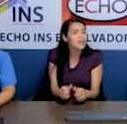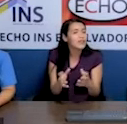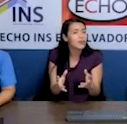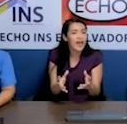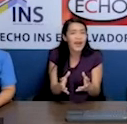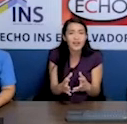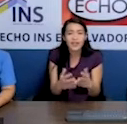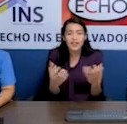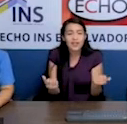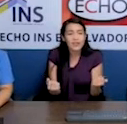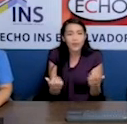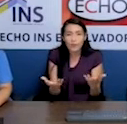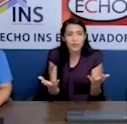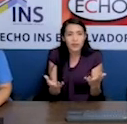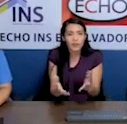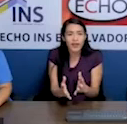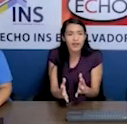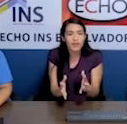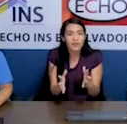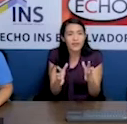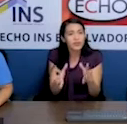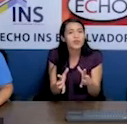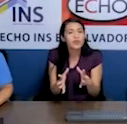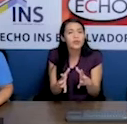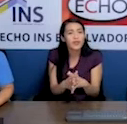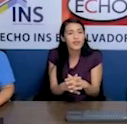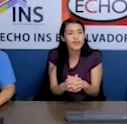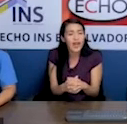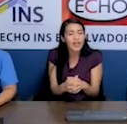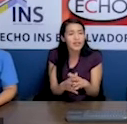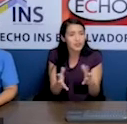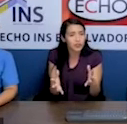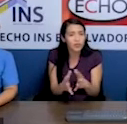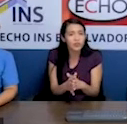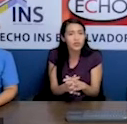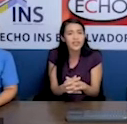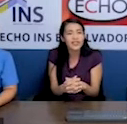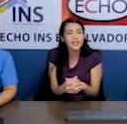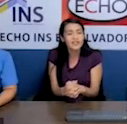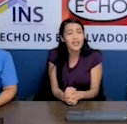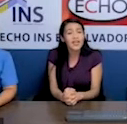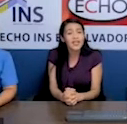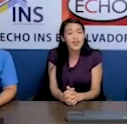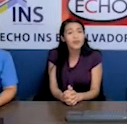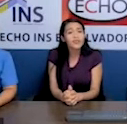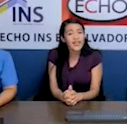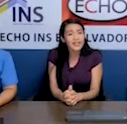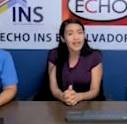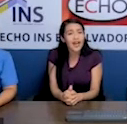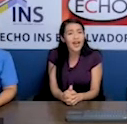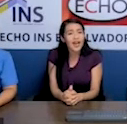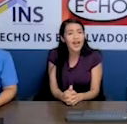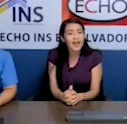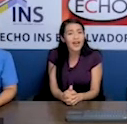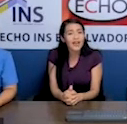ósea, apendicular y no apendicular, afectación a columna vertebral, lesiones osteolíticas, y en un